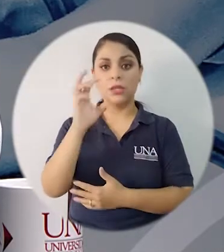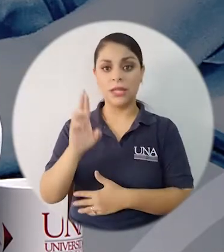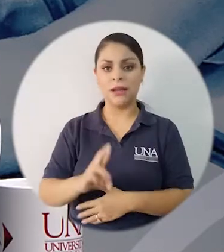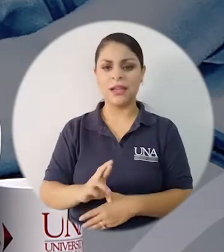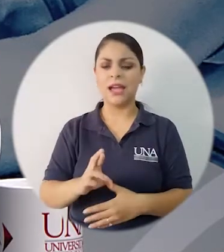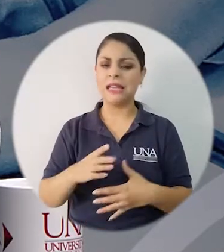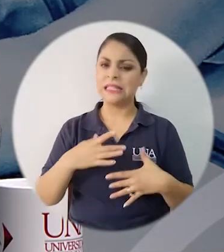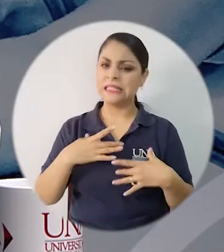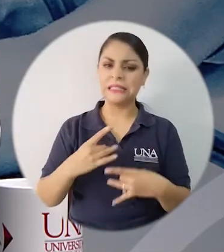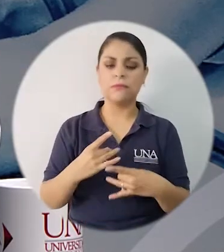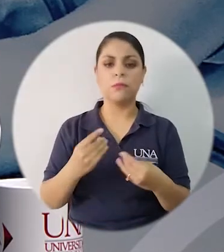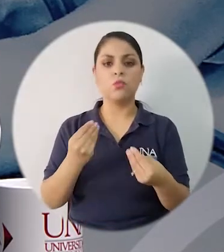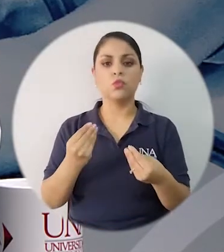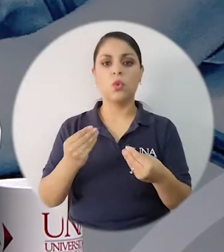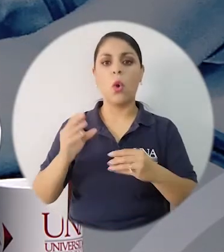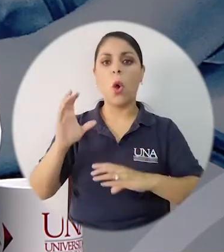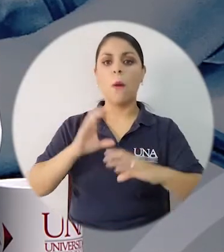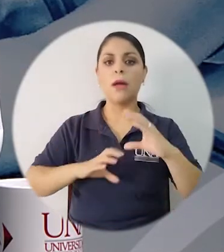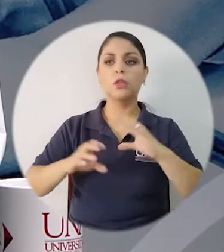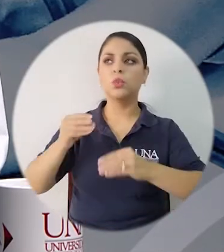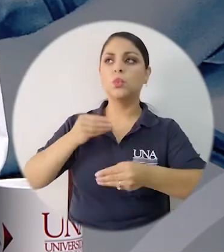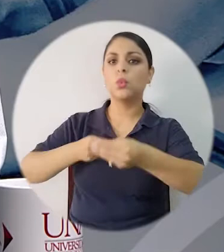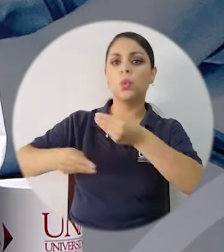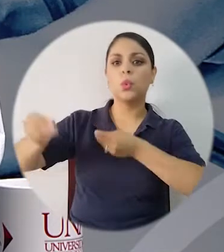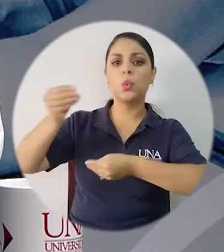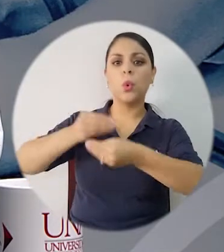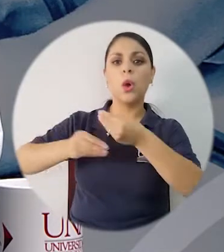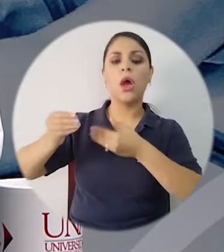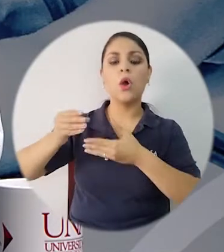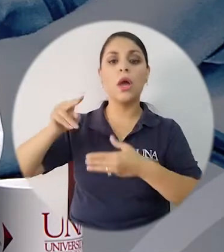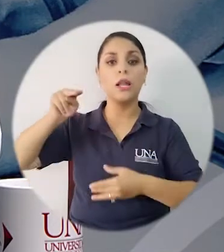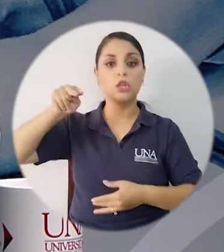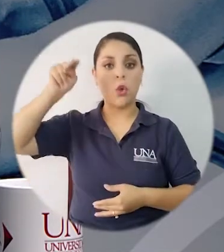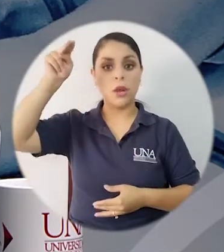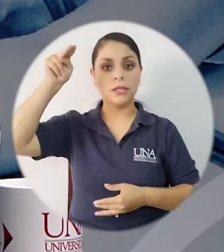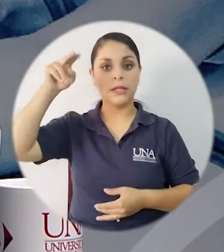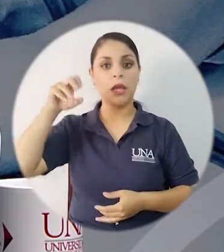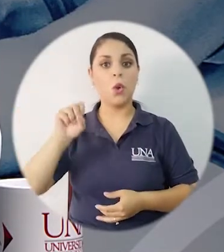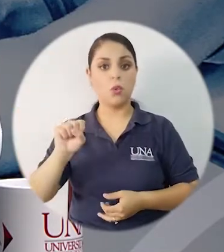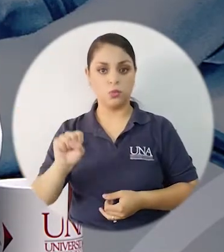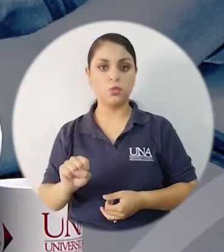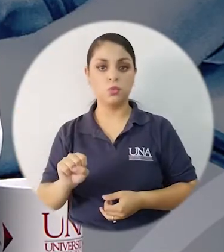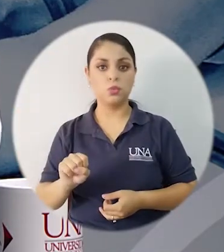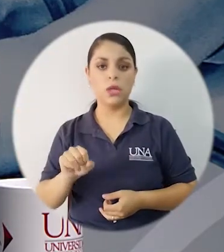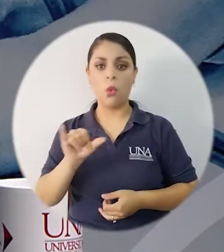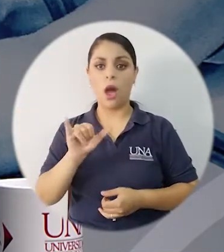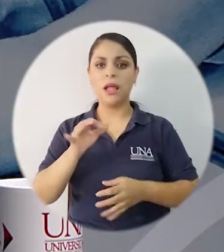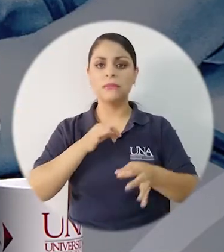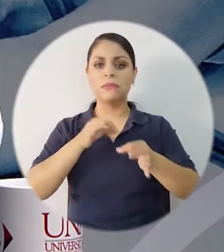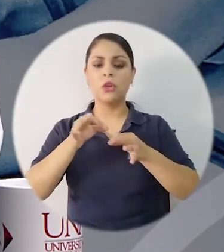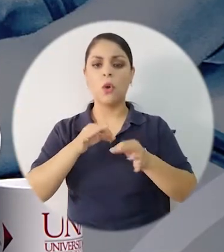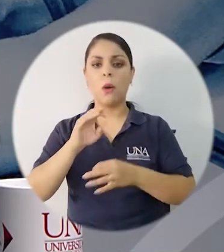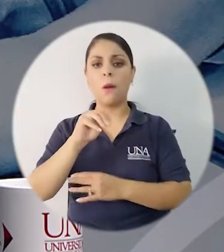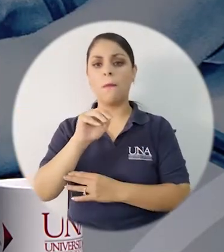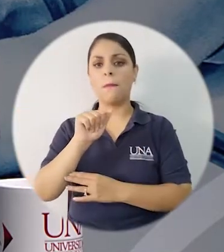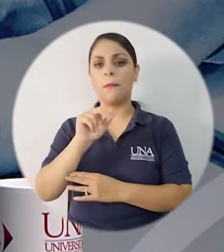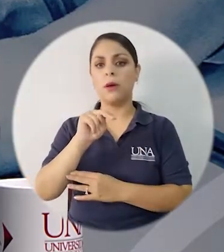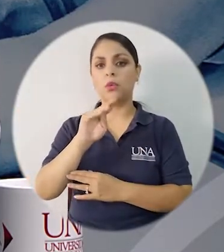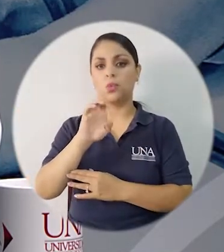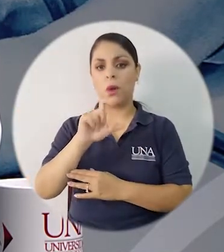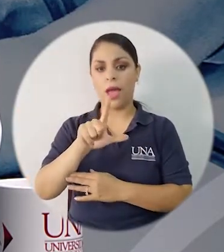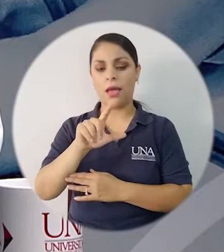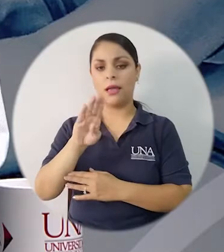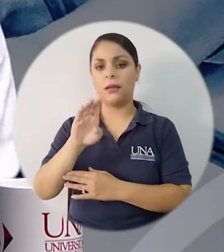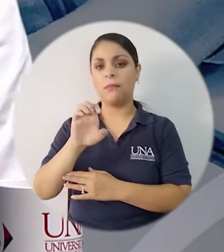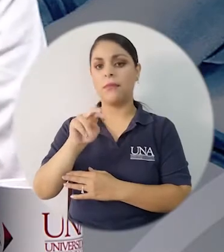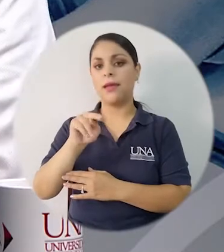Rica le interesa mucho comercializar, pero con el sur, no con el norte. Como lo ha explicado Manuel Benavides en